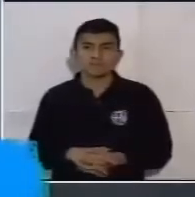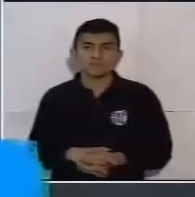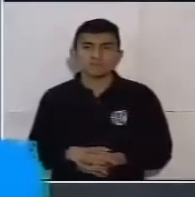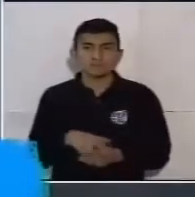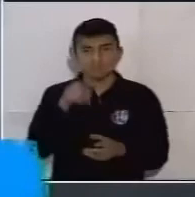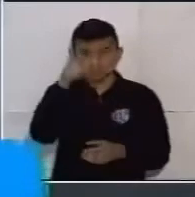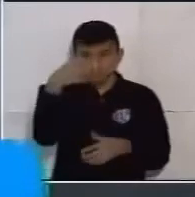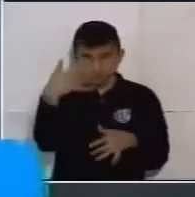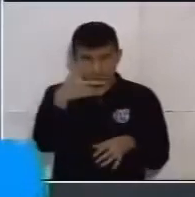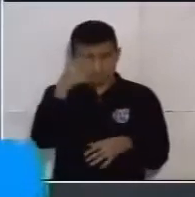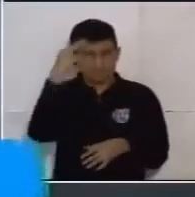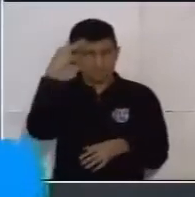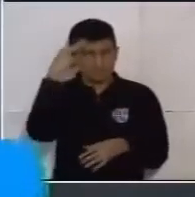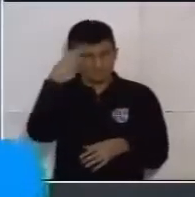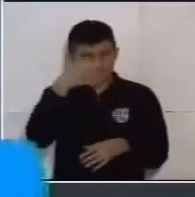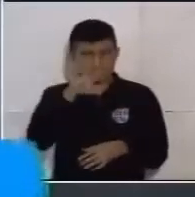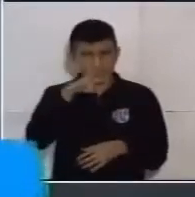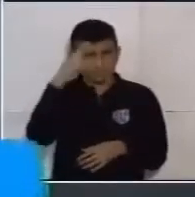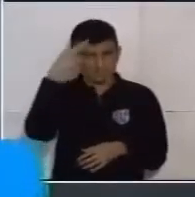¿Visualizaron cómo era el terreno?